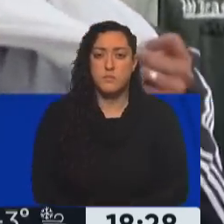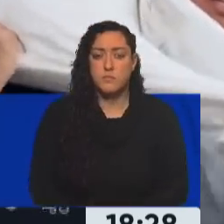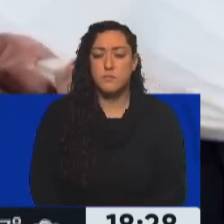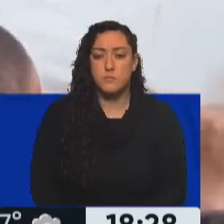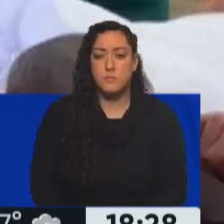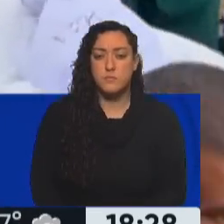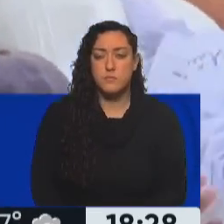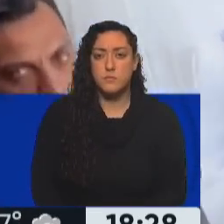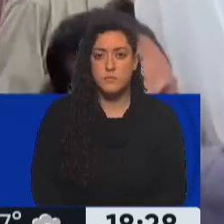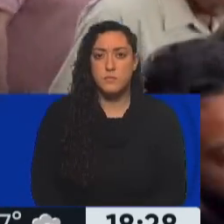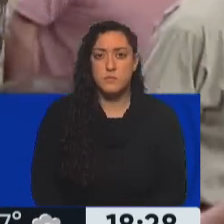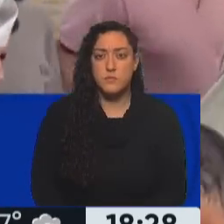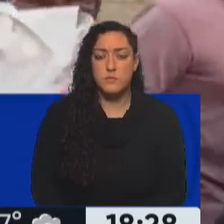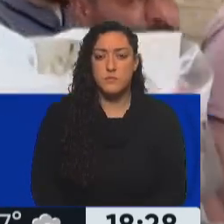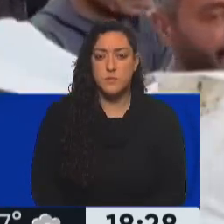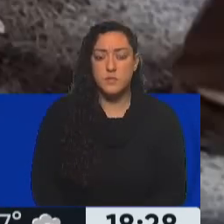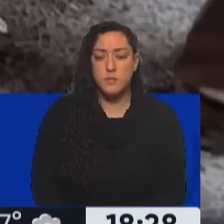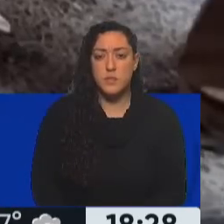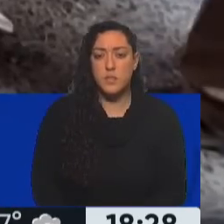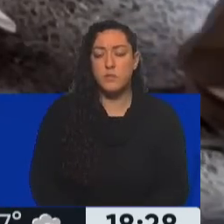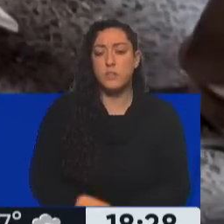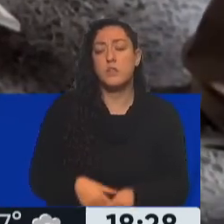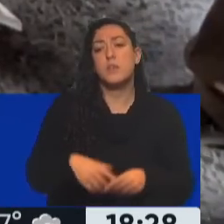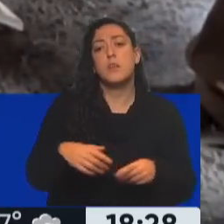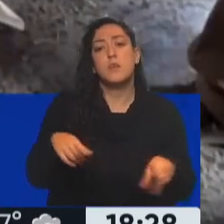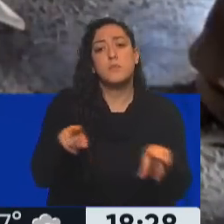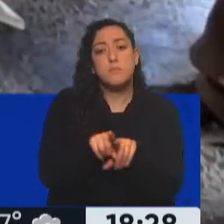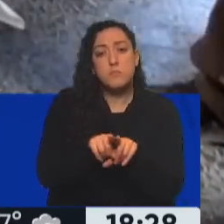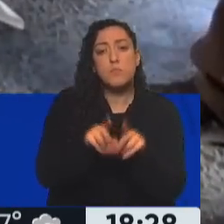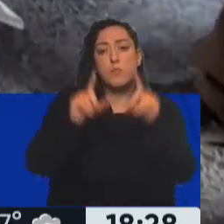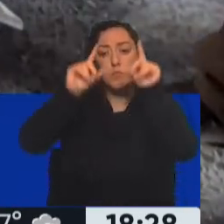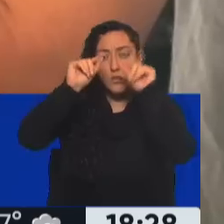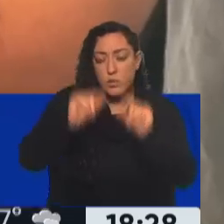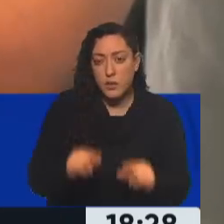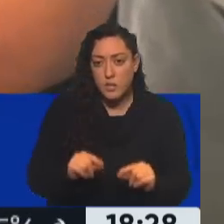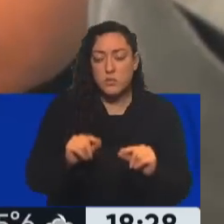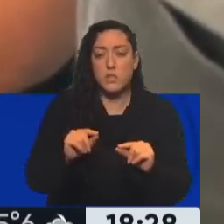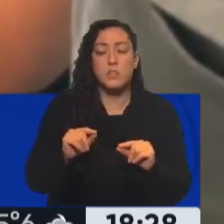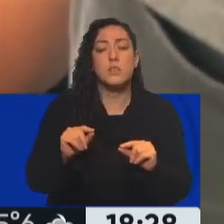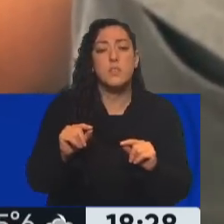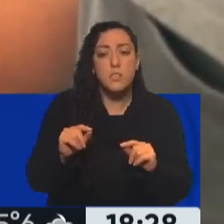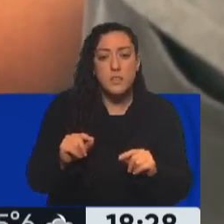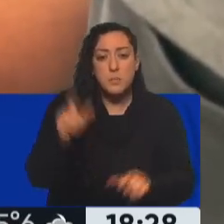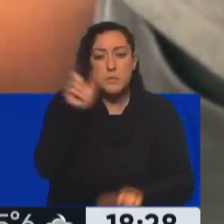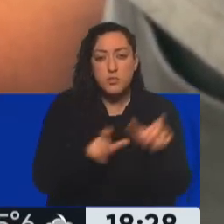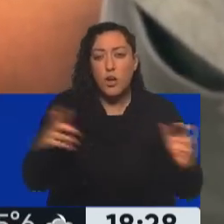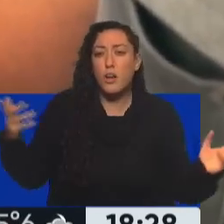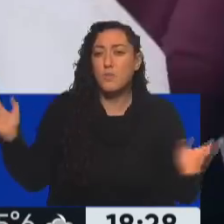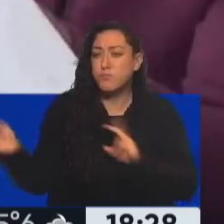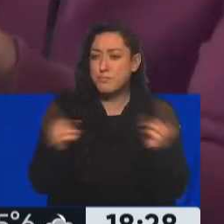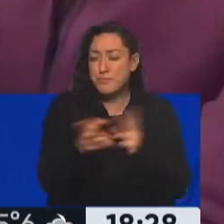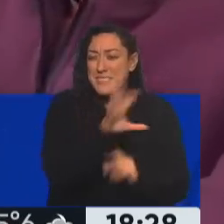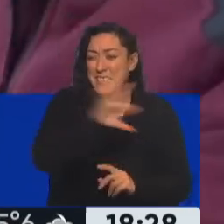La intensidad de las actuales operaciones militares se refleja en los números de sus víctimas. En los últimos 10 días murieron más de